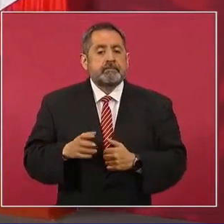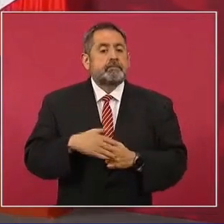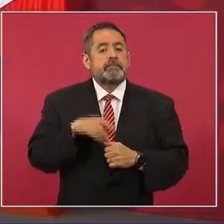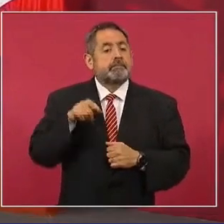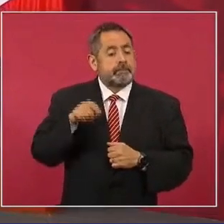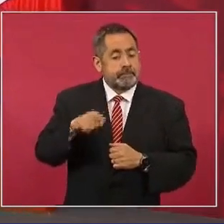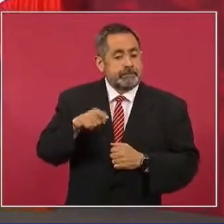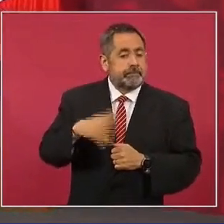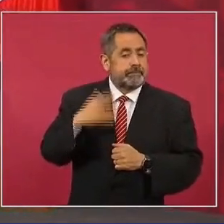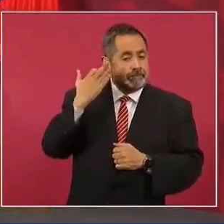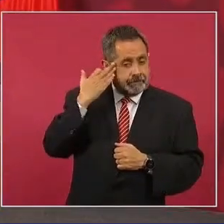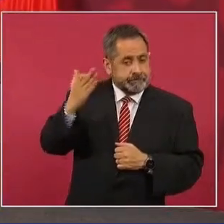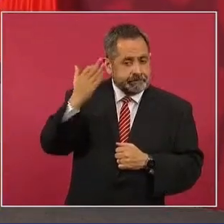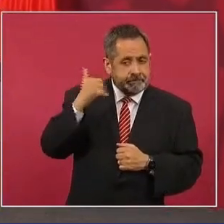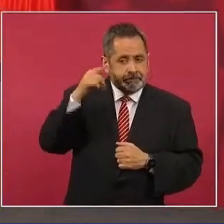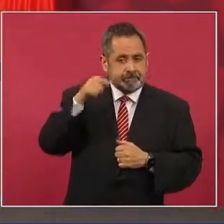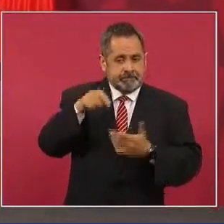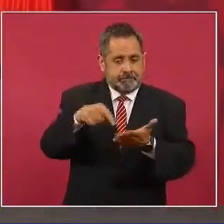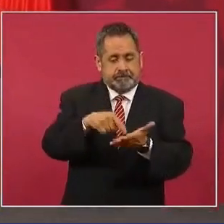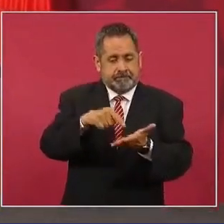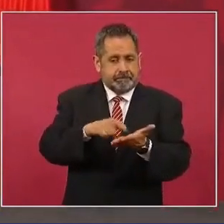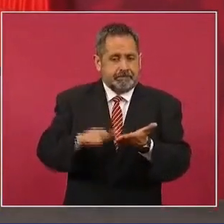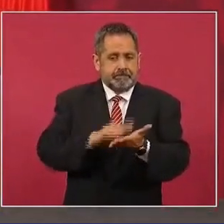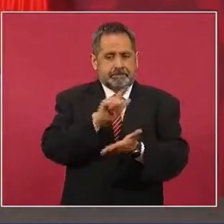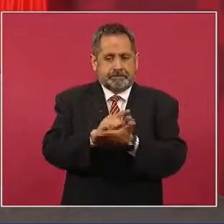había una ley